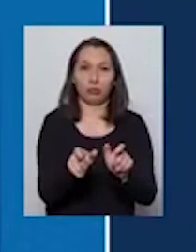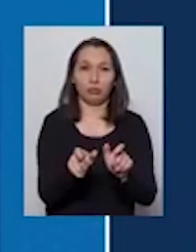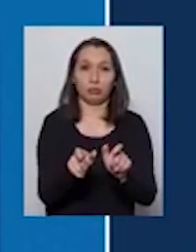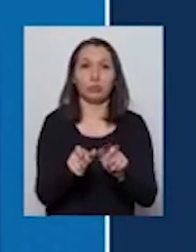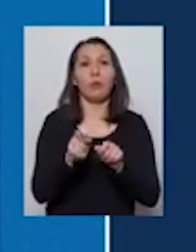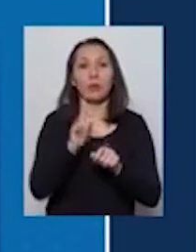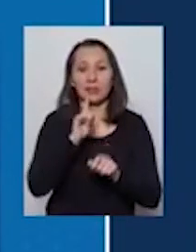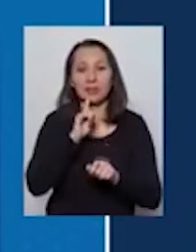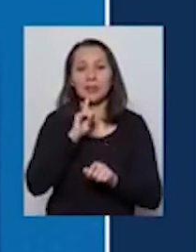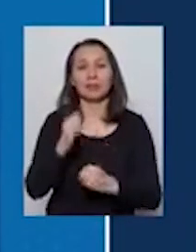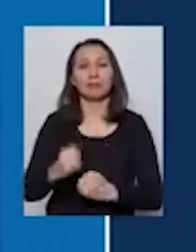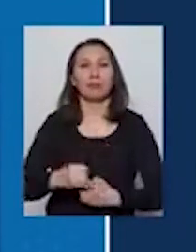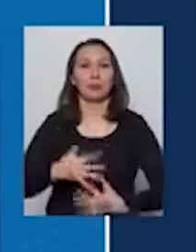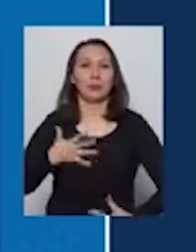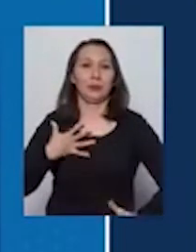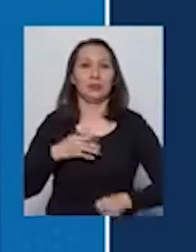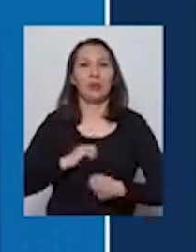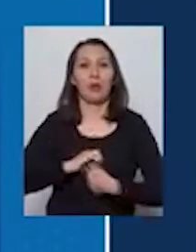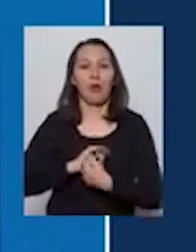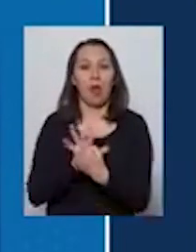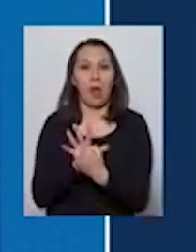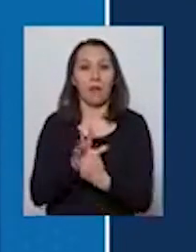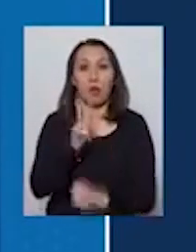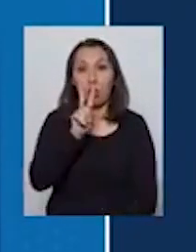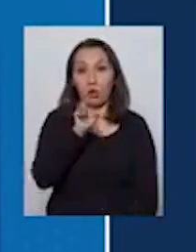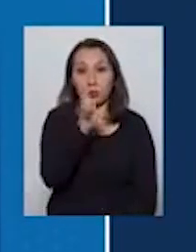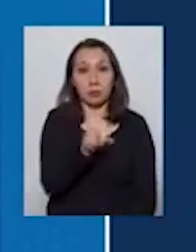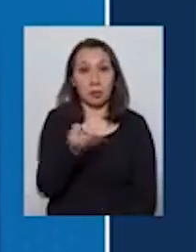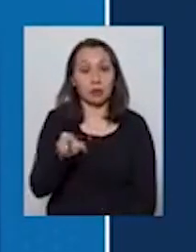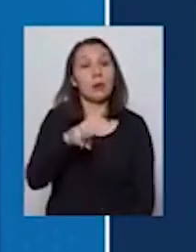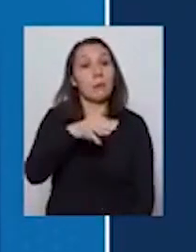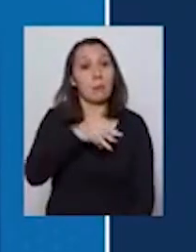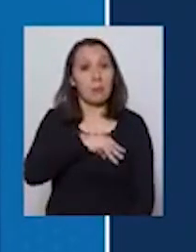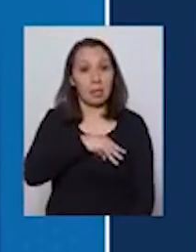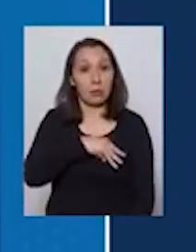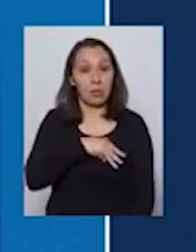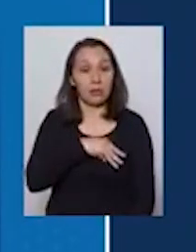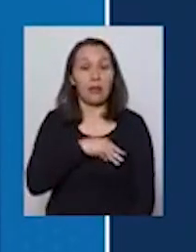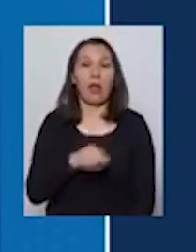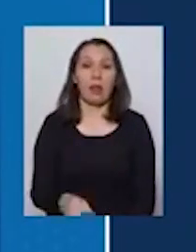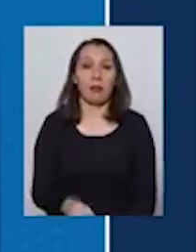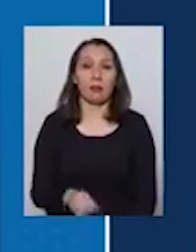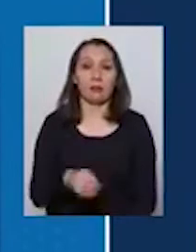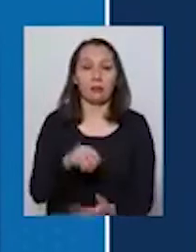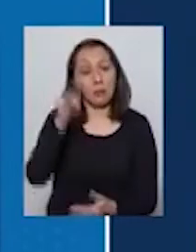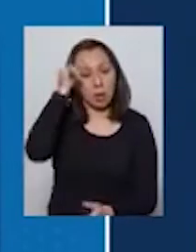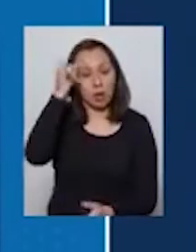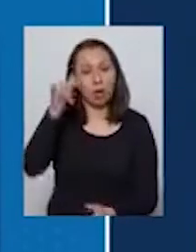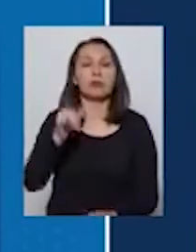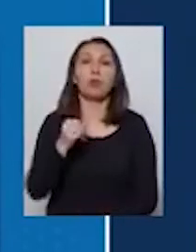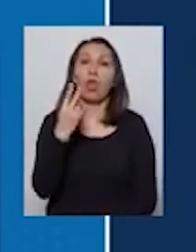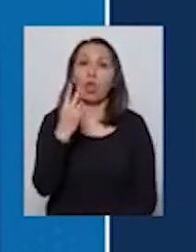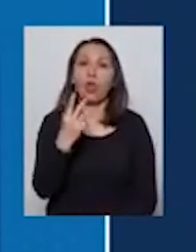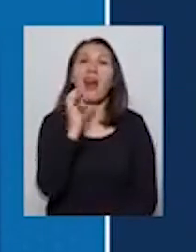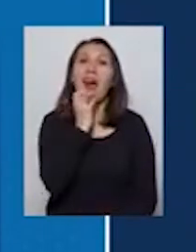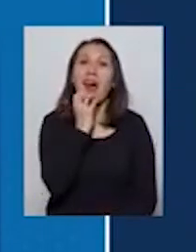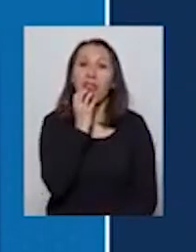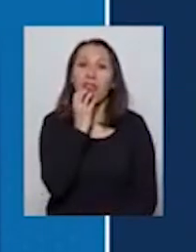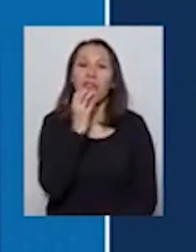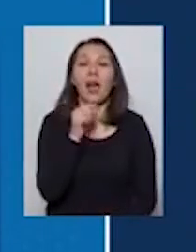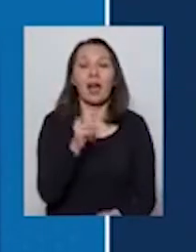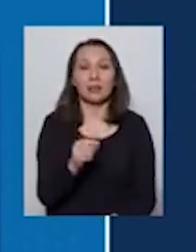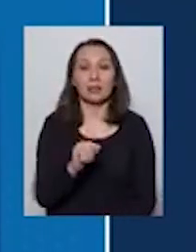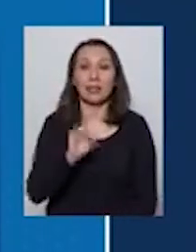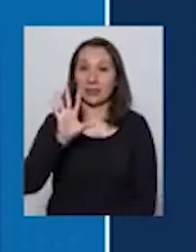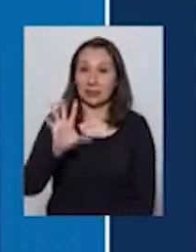contagiadas por coronavirus hay dos personas de la región metropolitana perdón dos de la región de antofagasta